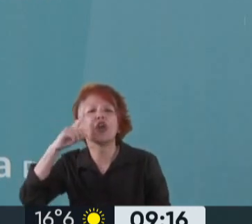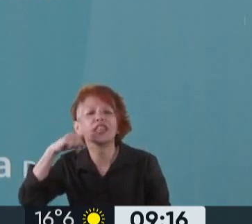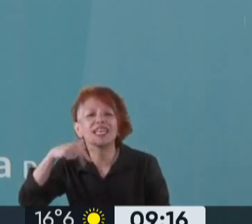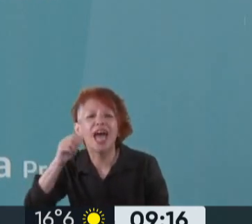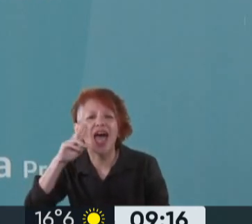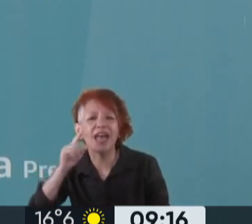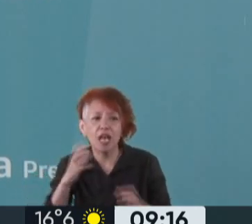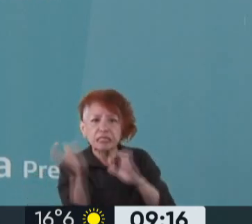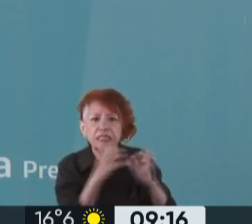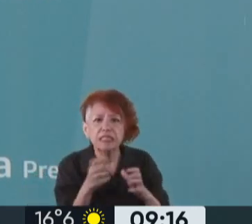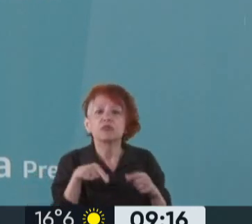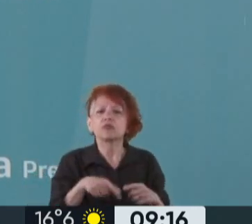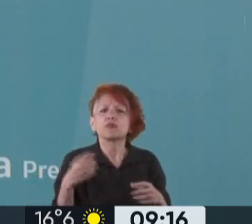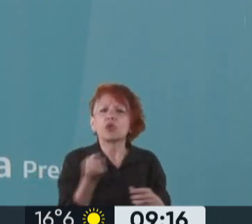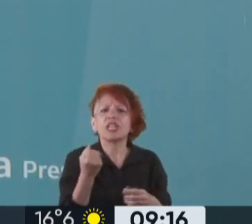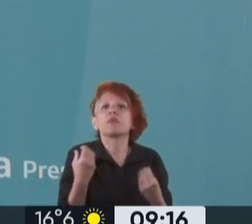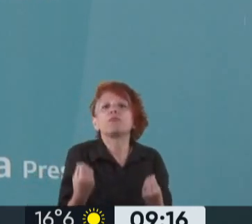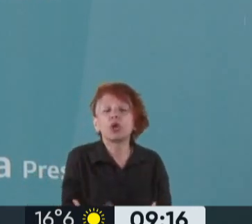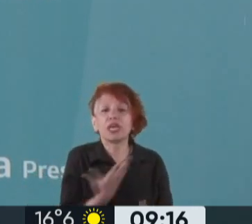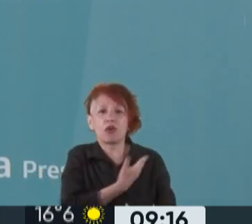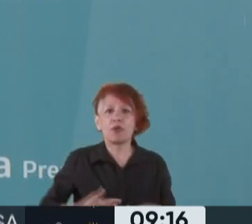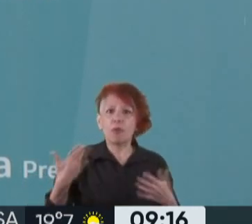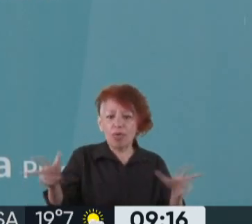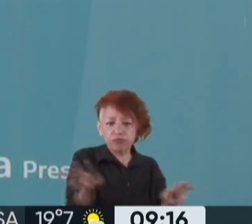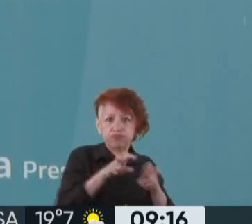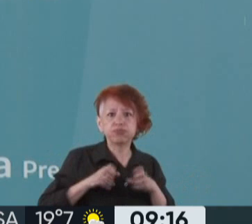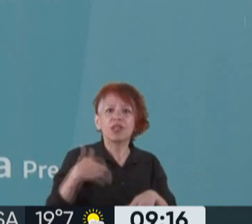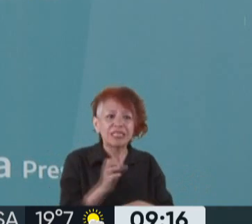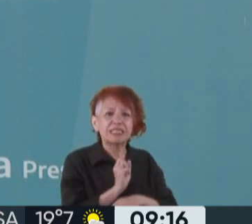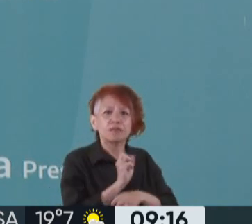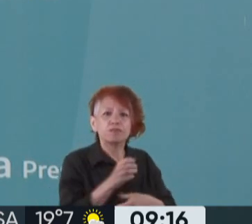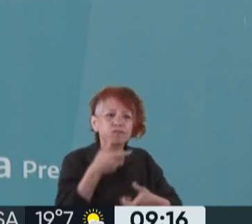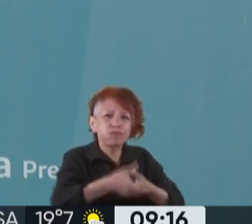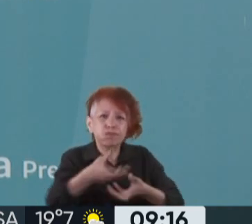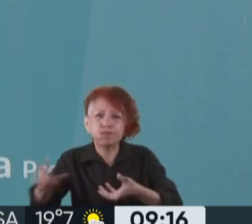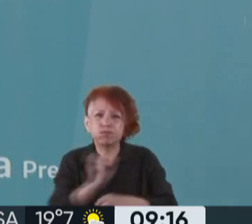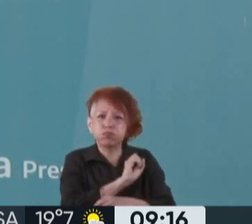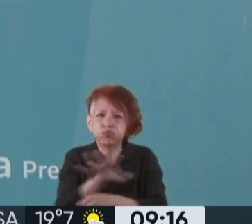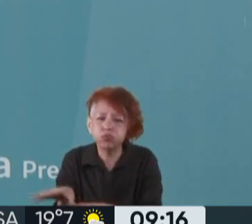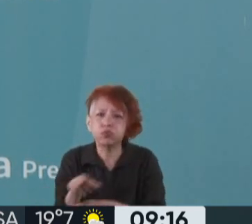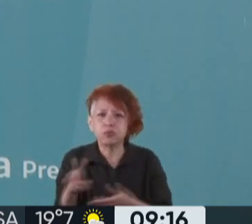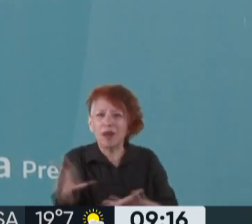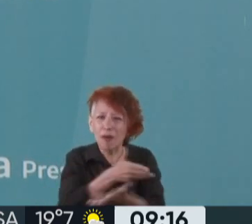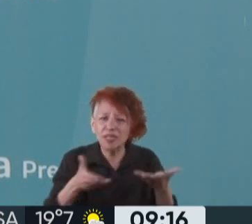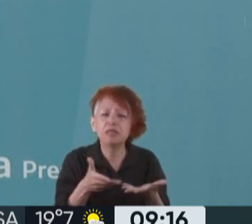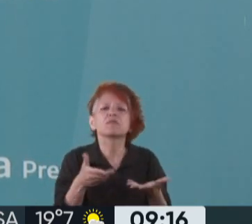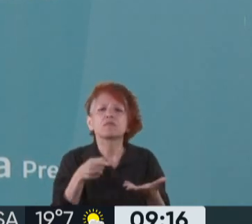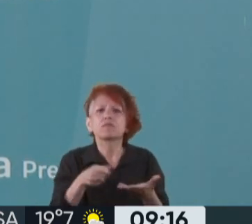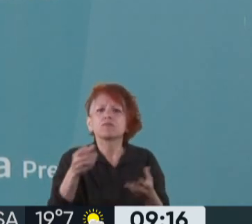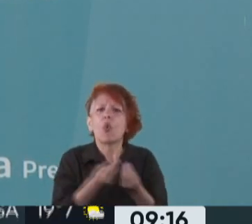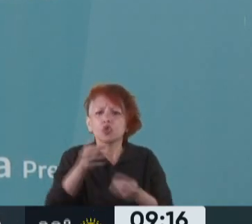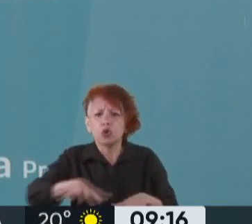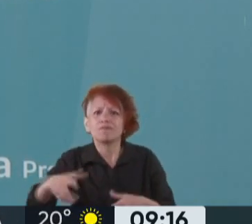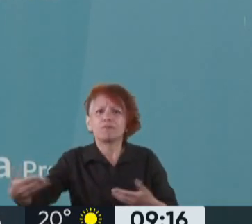ser redistribuidos en muchas de las políticas que muchos sectores están reclamando y que tiene que ver precisamente con que aquellos que